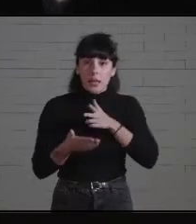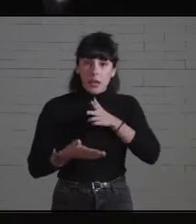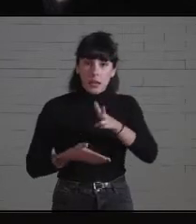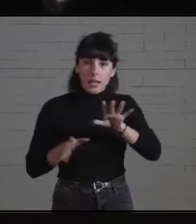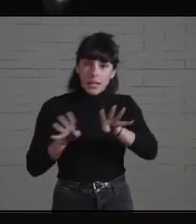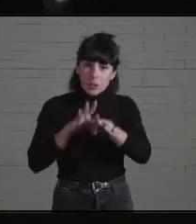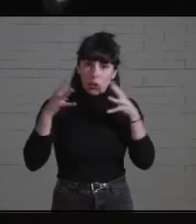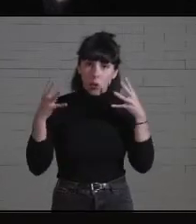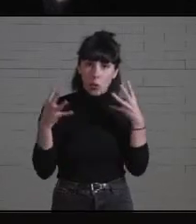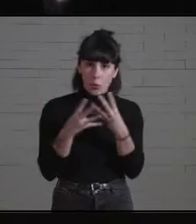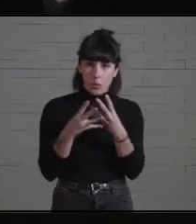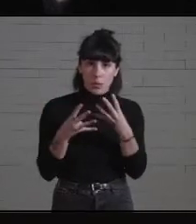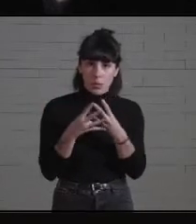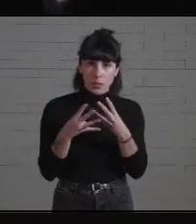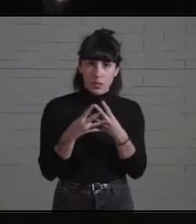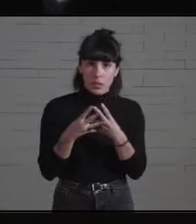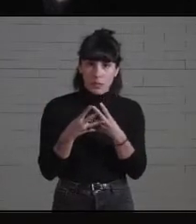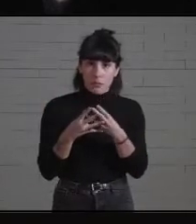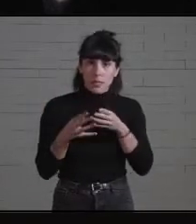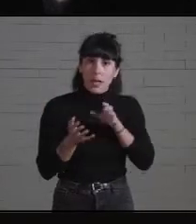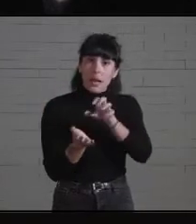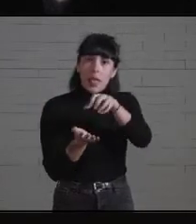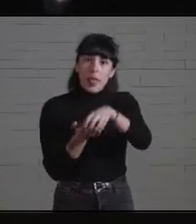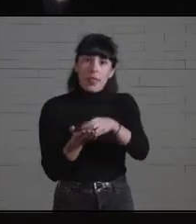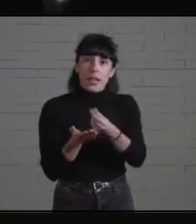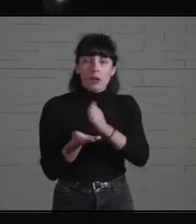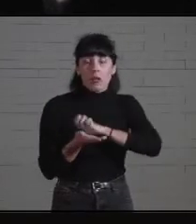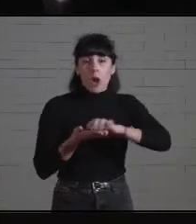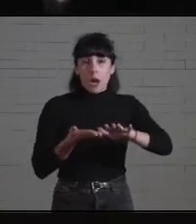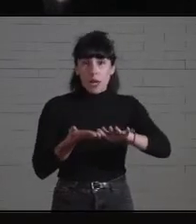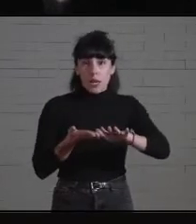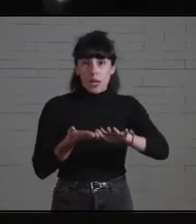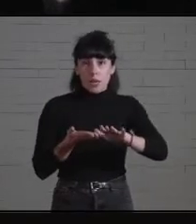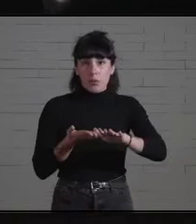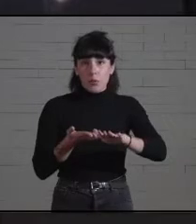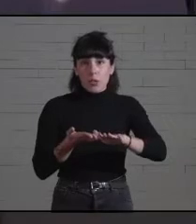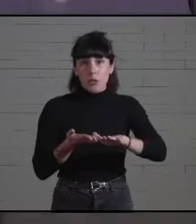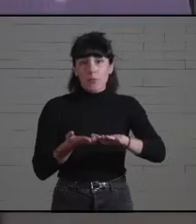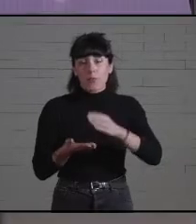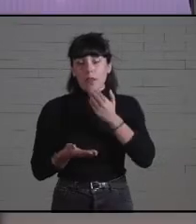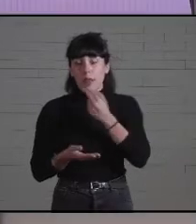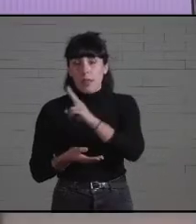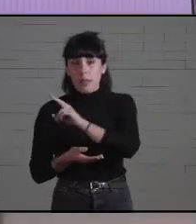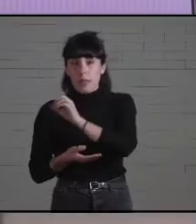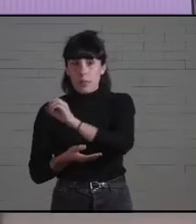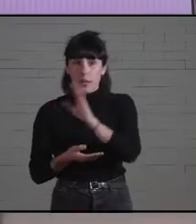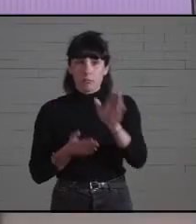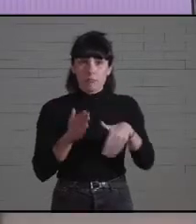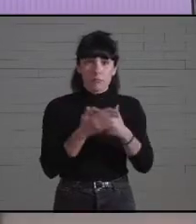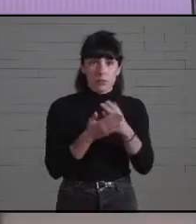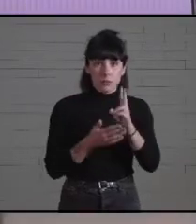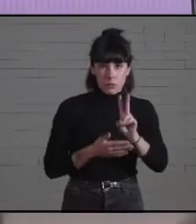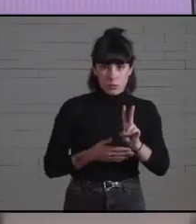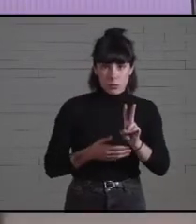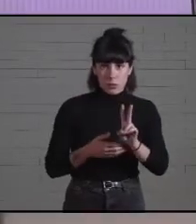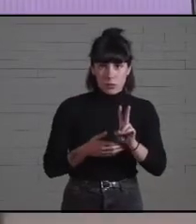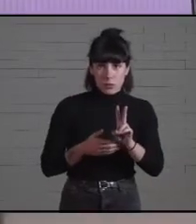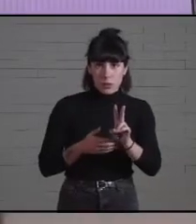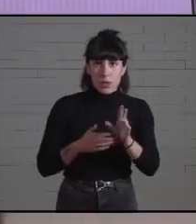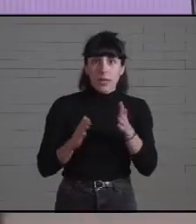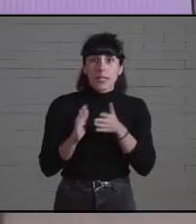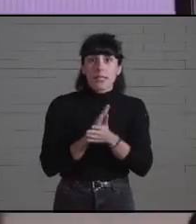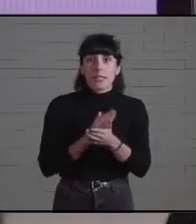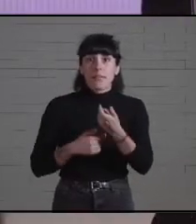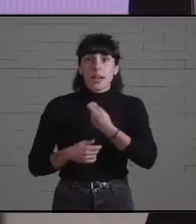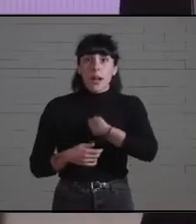gratuito a 0 a 2, tal como está ahora, ya de 3 a 5, tampoco no es ninguna revolución, es algo que ya hemos hecho mejor que otros